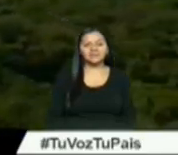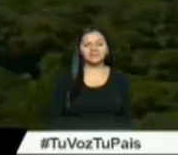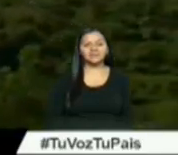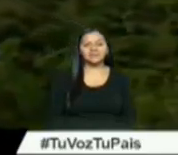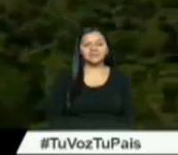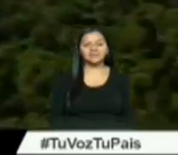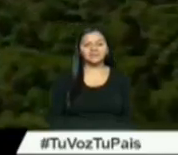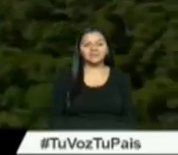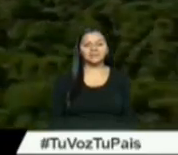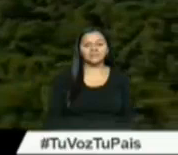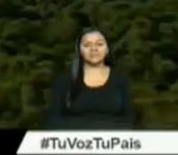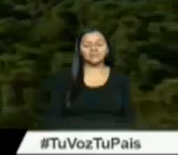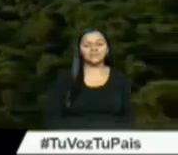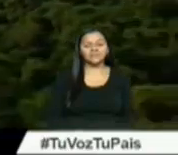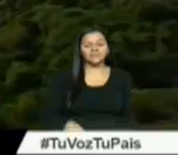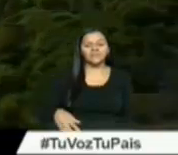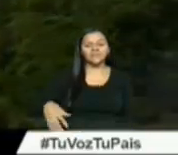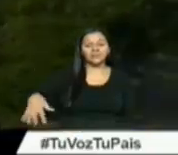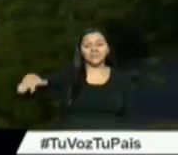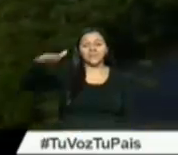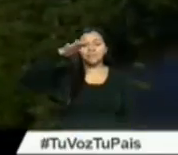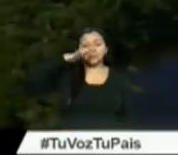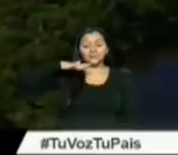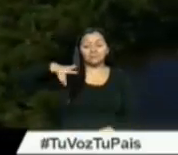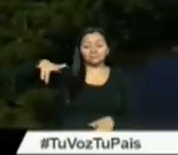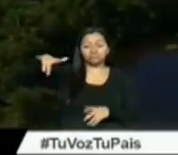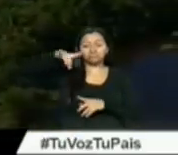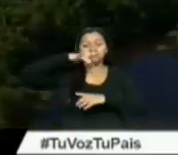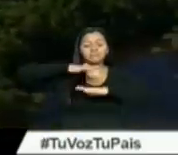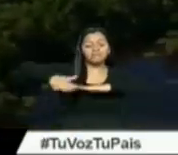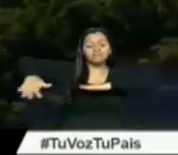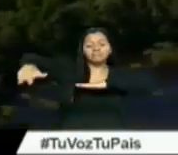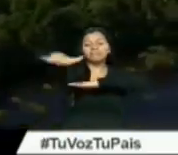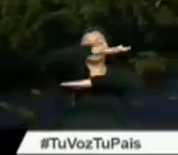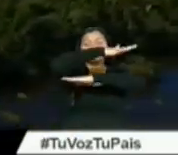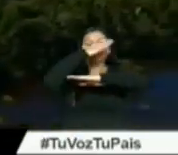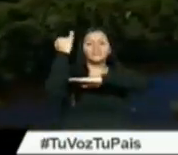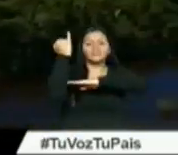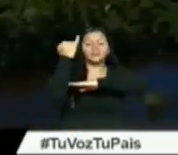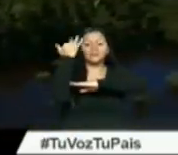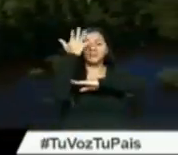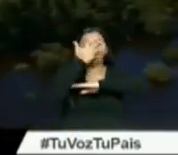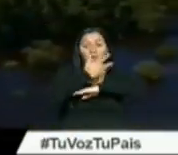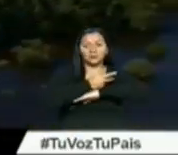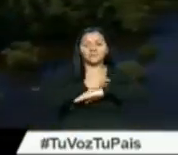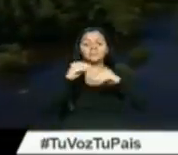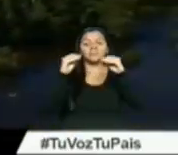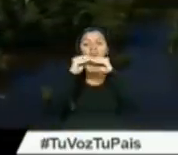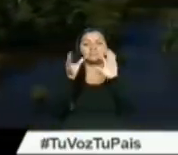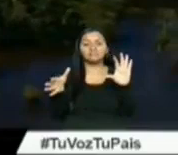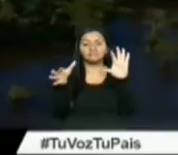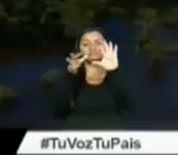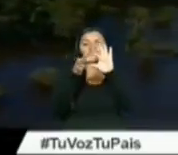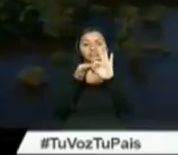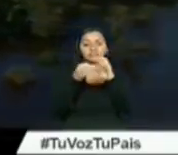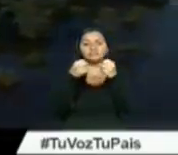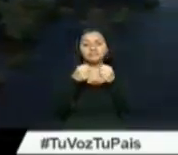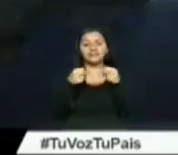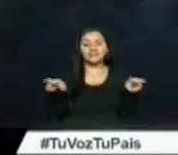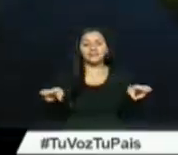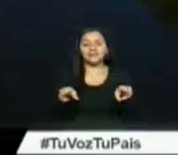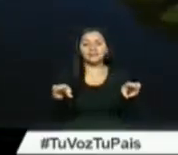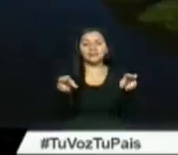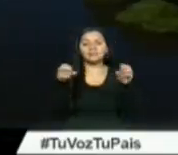Desde el aire, la selva se presenta como una densa masa de color verde, atada y entrelazada por poderosos ríos